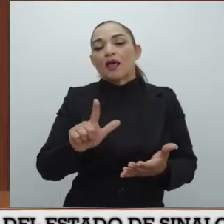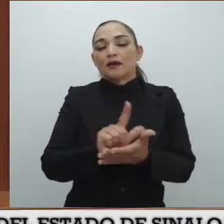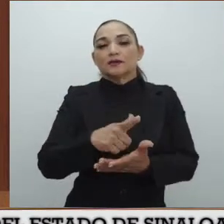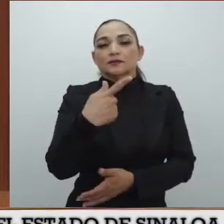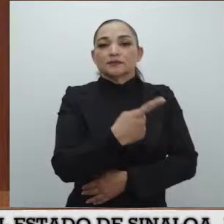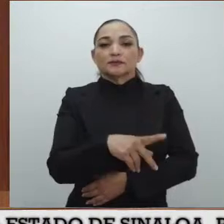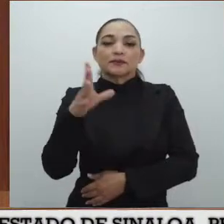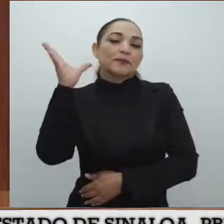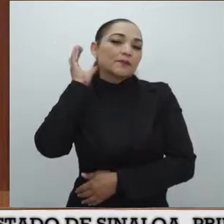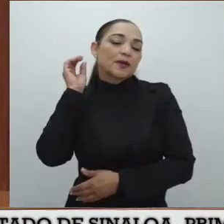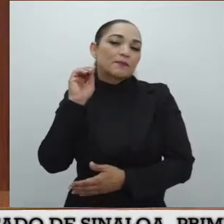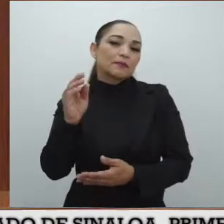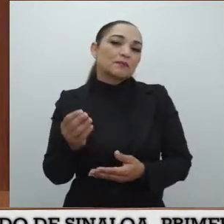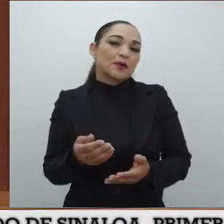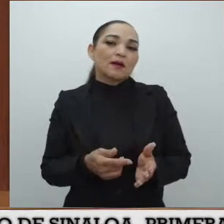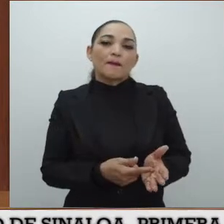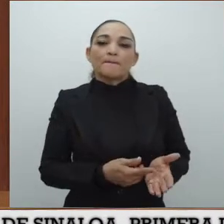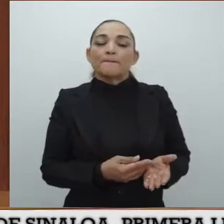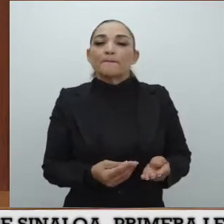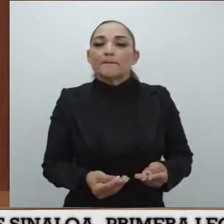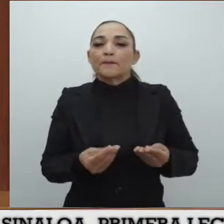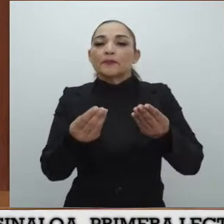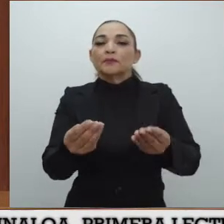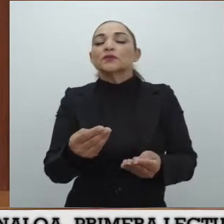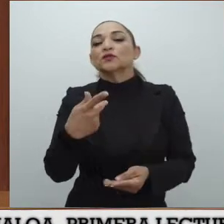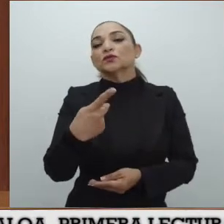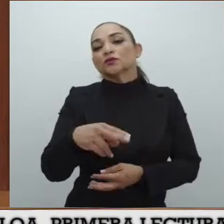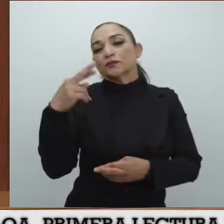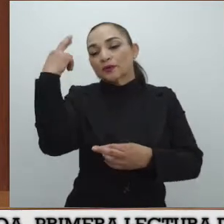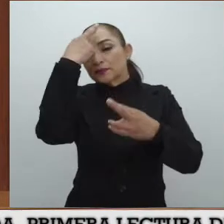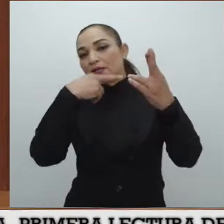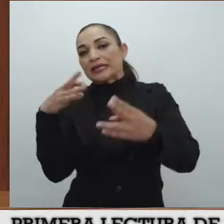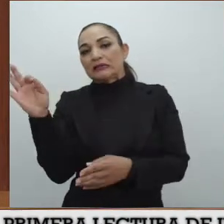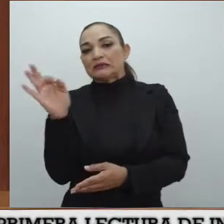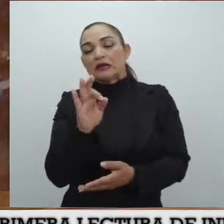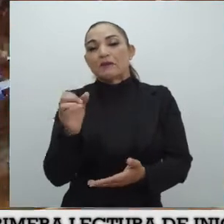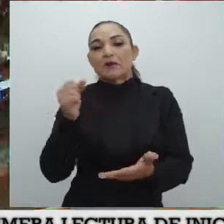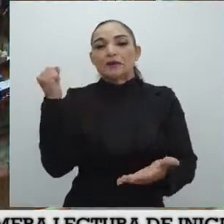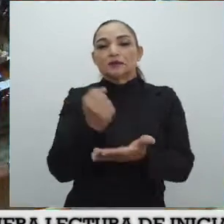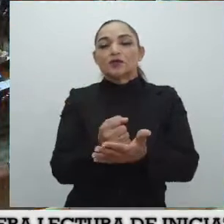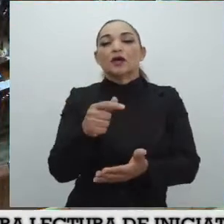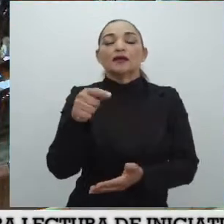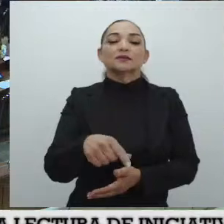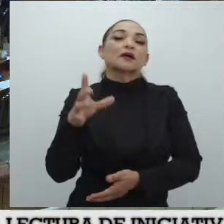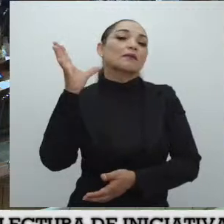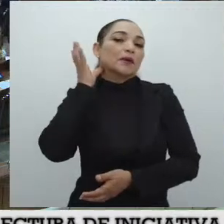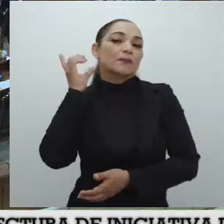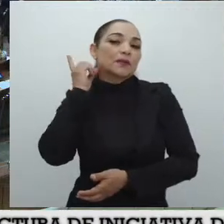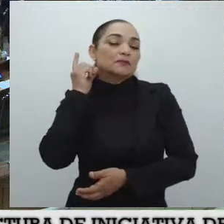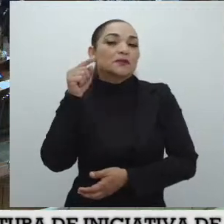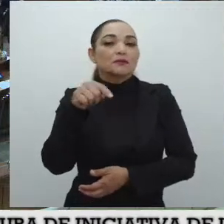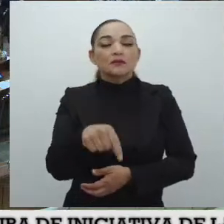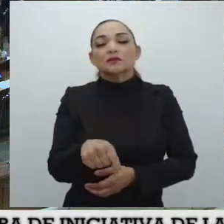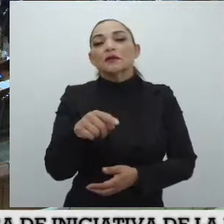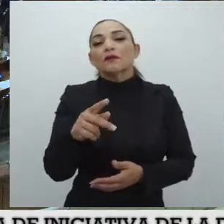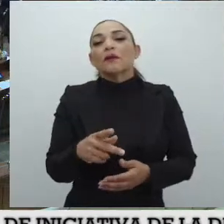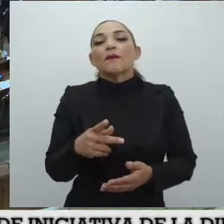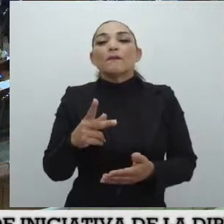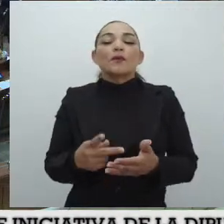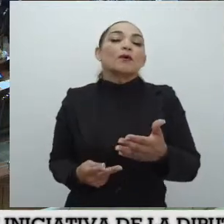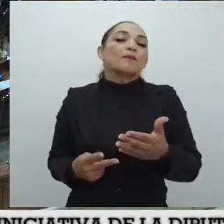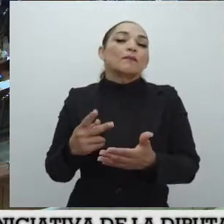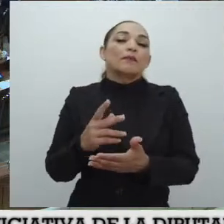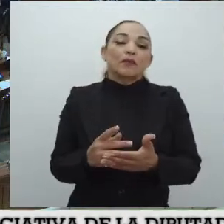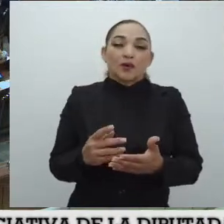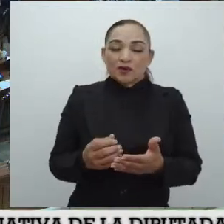Estado, presento para consideración, estudio y aprobación en su caso de esta soberanía. La presente iniciativa con proyecto de decreto para el que